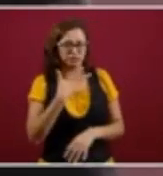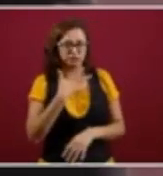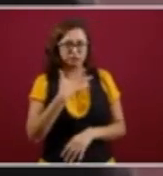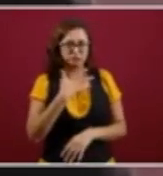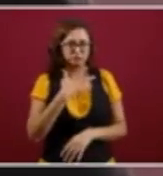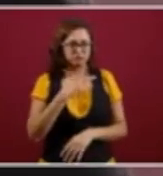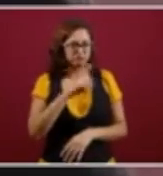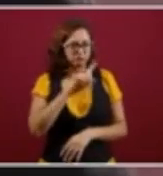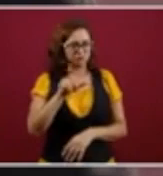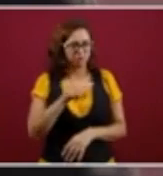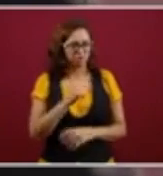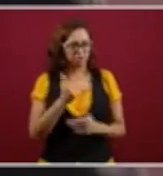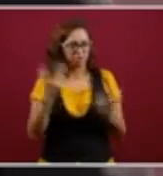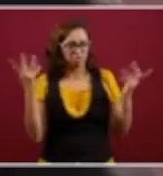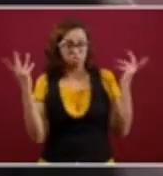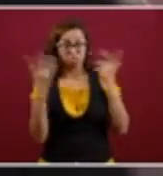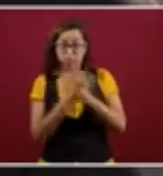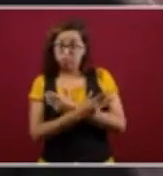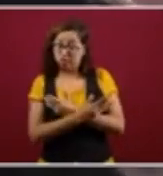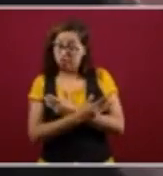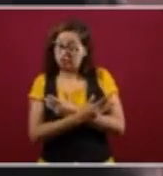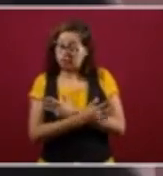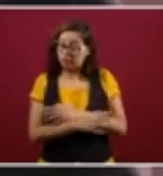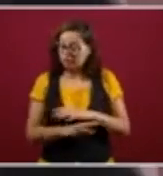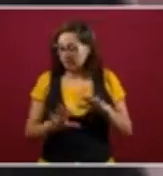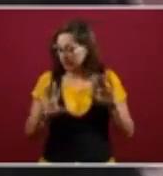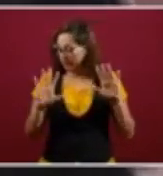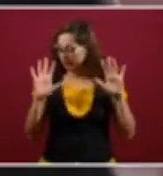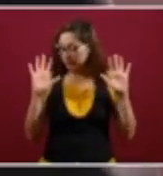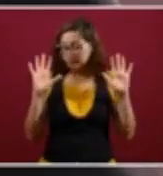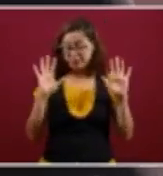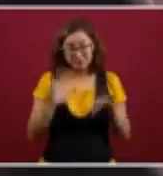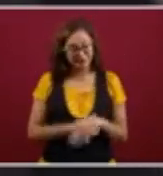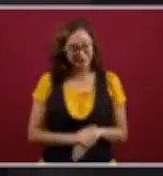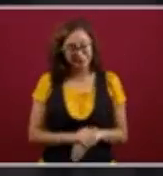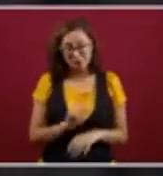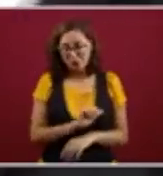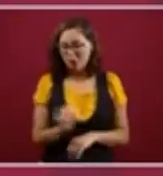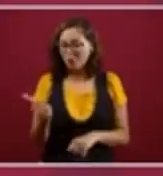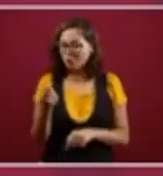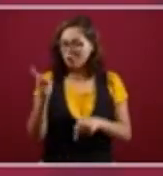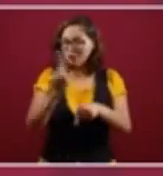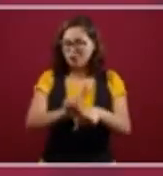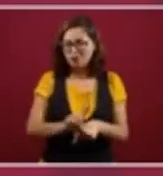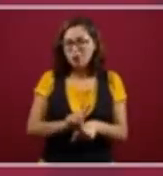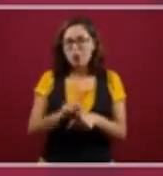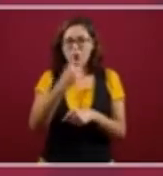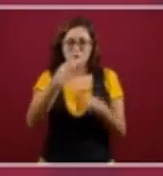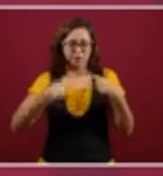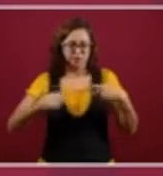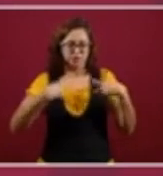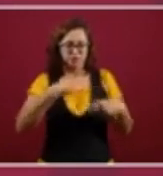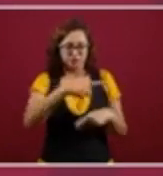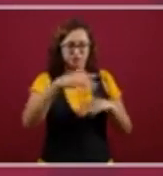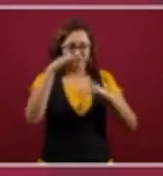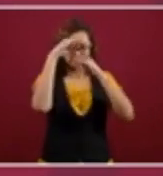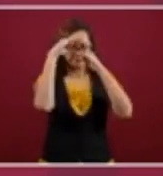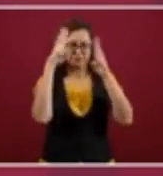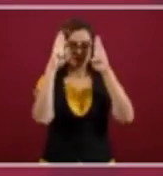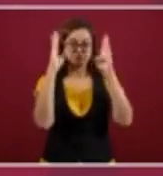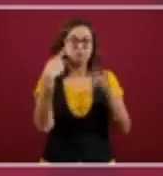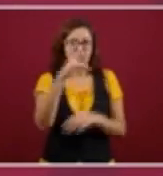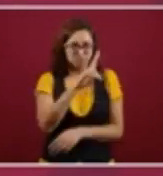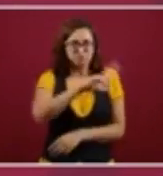Otro día, bueno, una gente que es conservador, pero